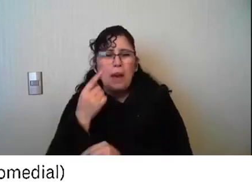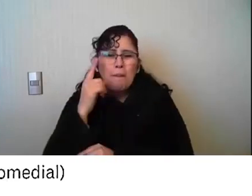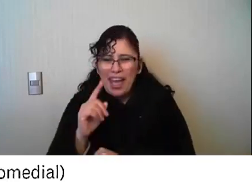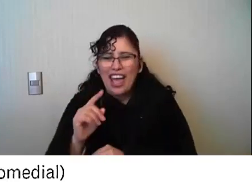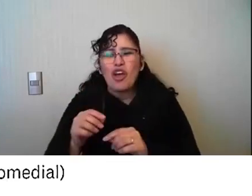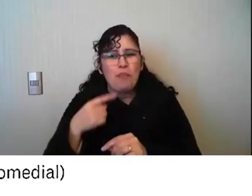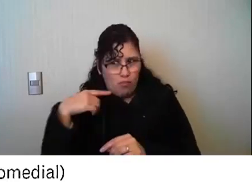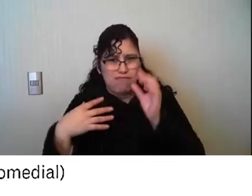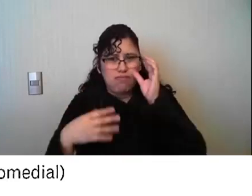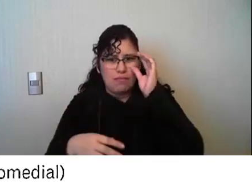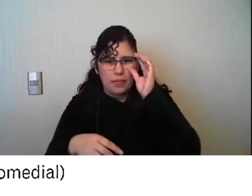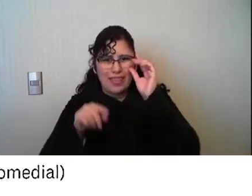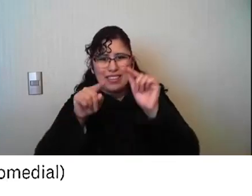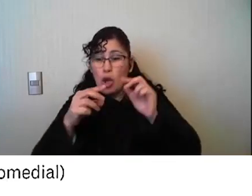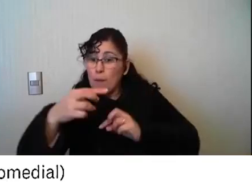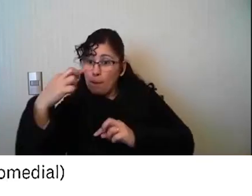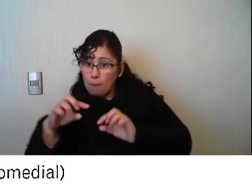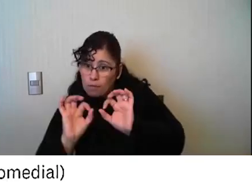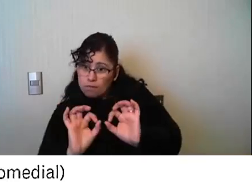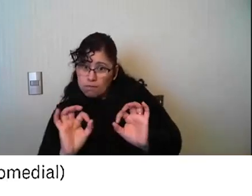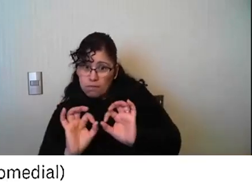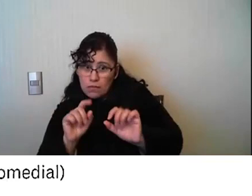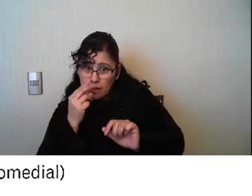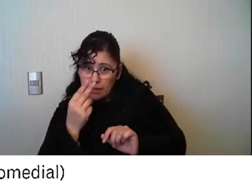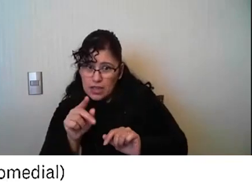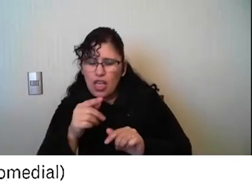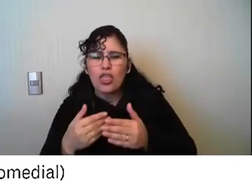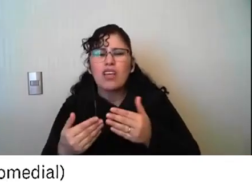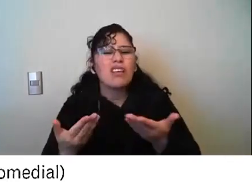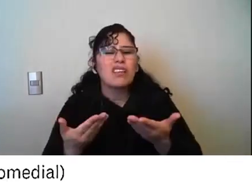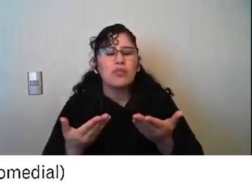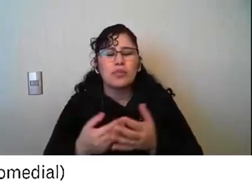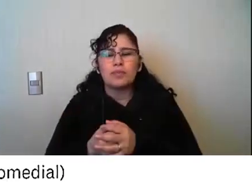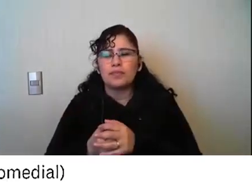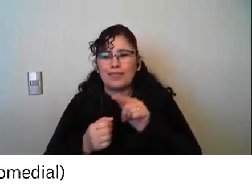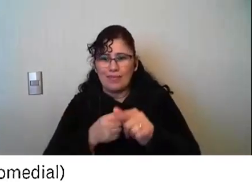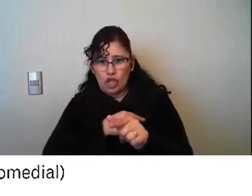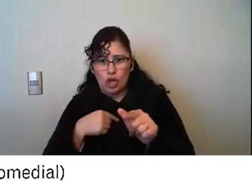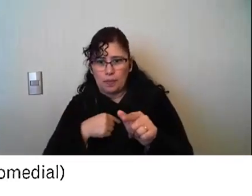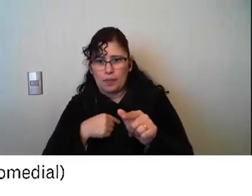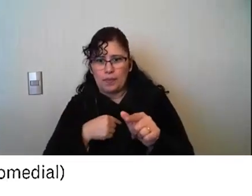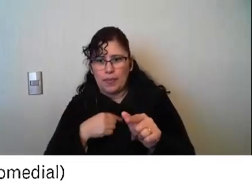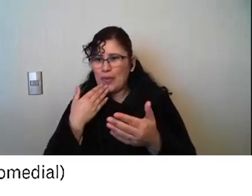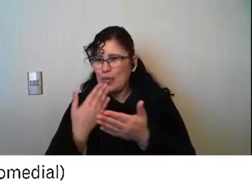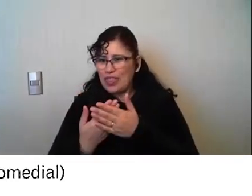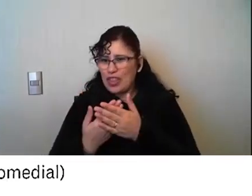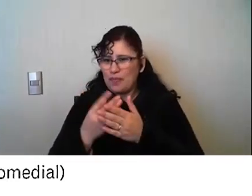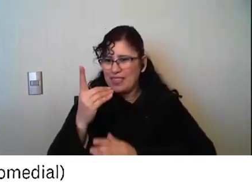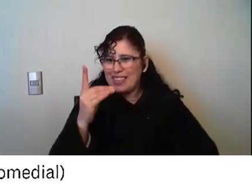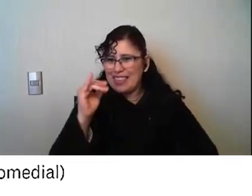parte posterior y que lo van a encontrar a veces cuando veamos diencéfalo con el nombre